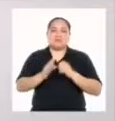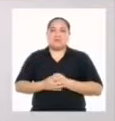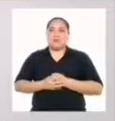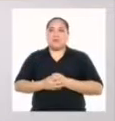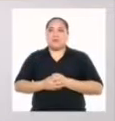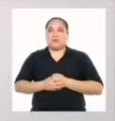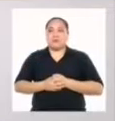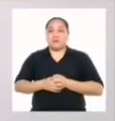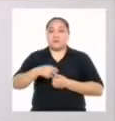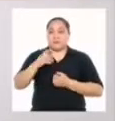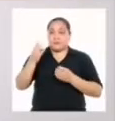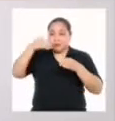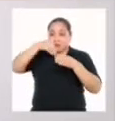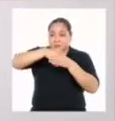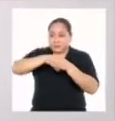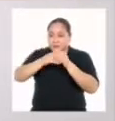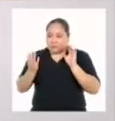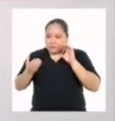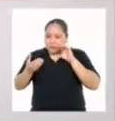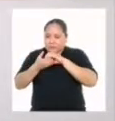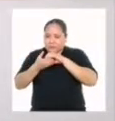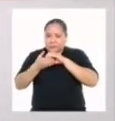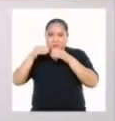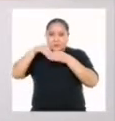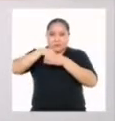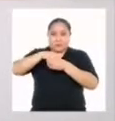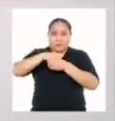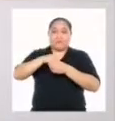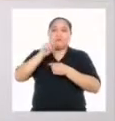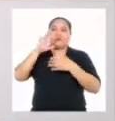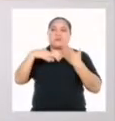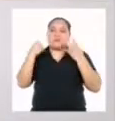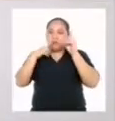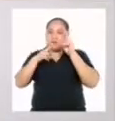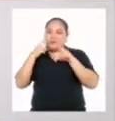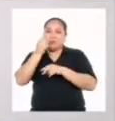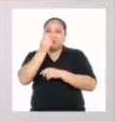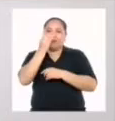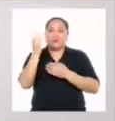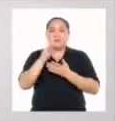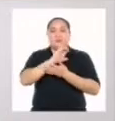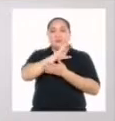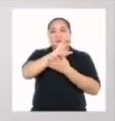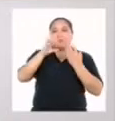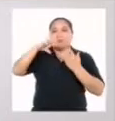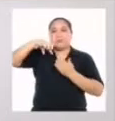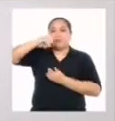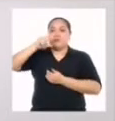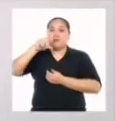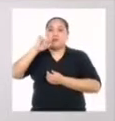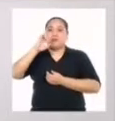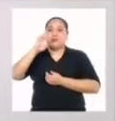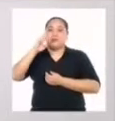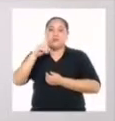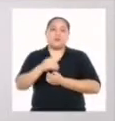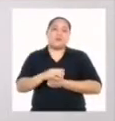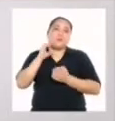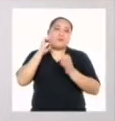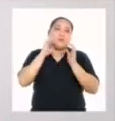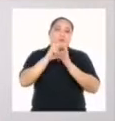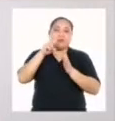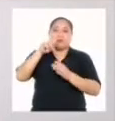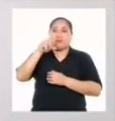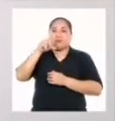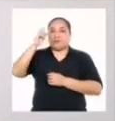plegado y el ensamblaje de los módulos podemos experimentar algunas propiedades de los poliedros, como el volumen,